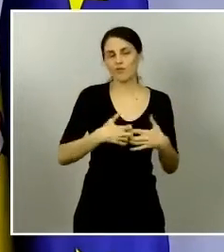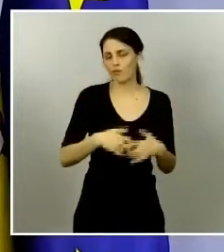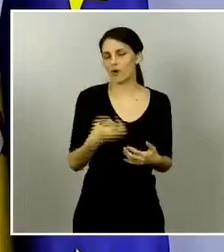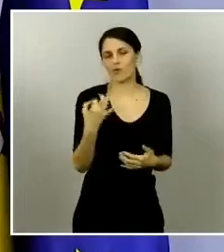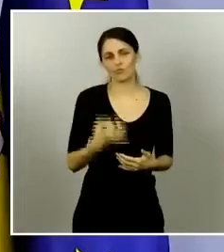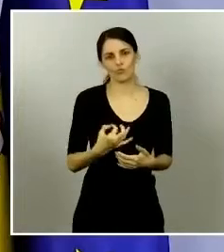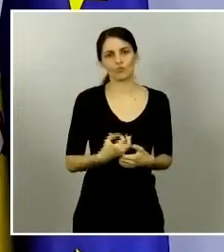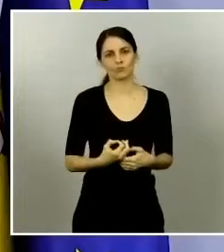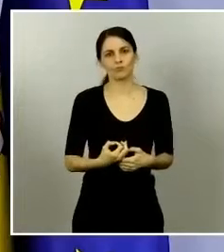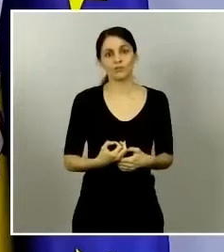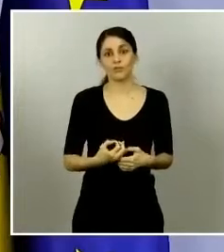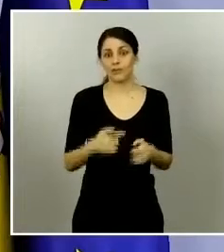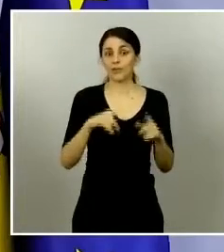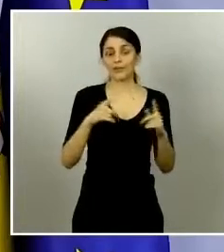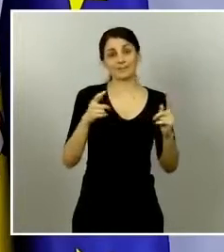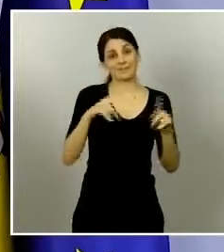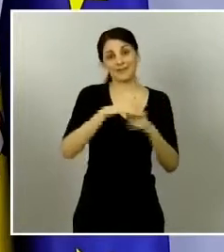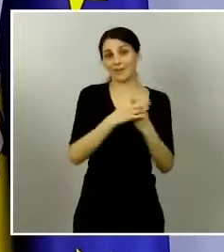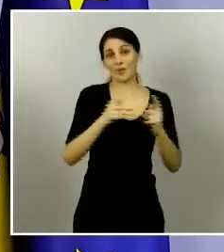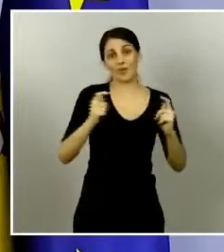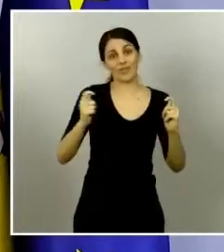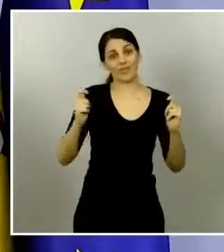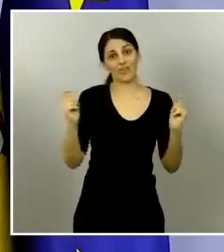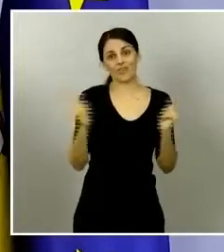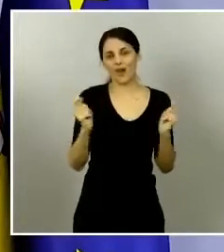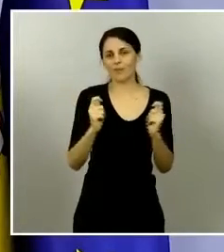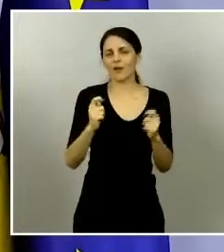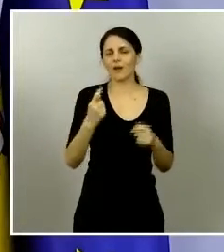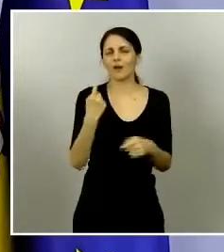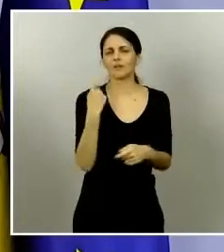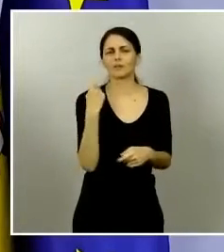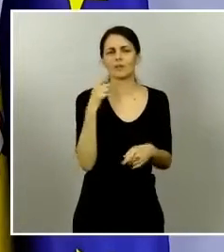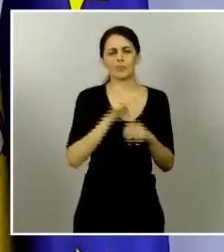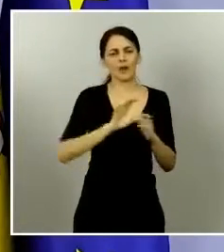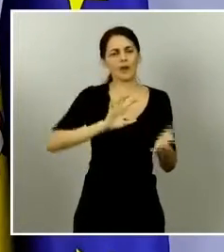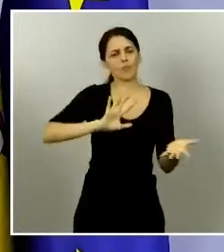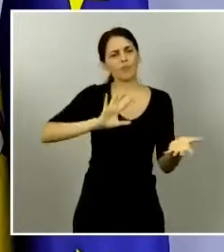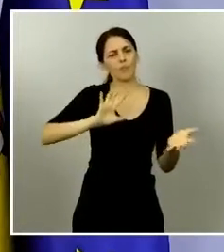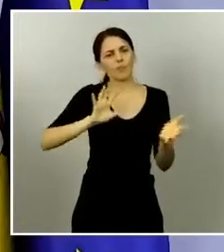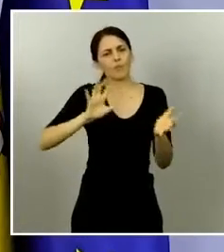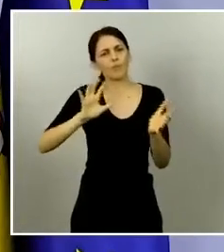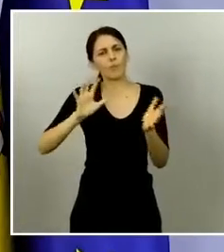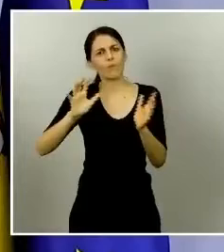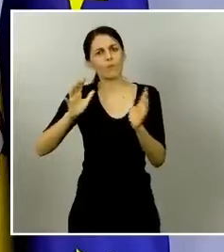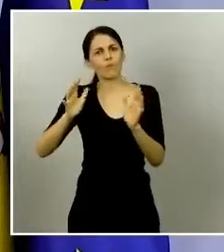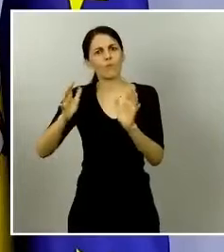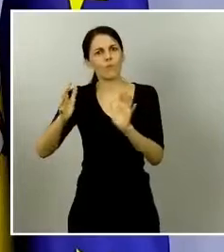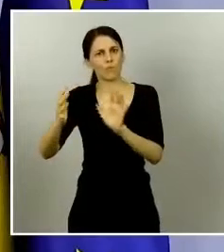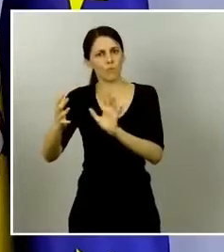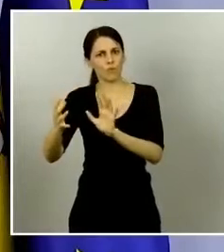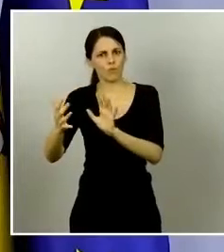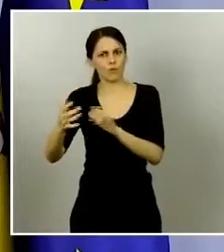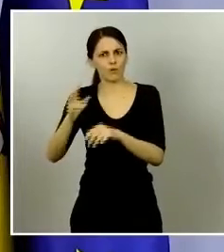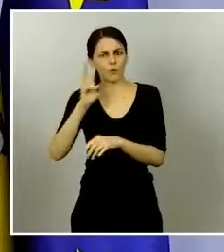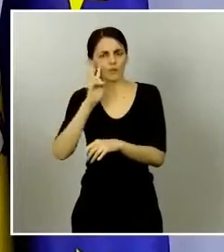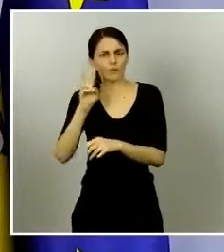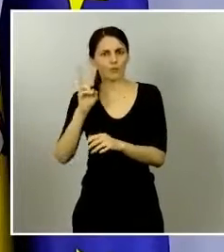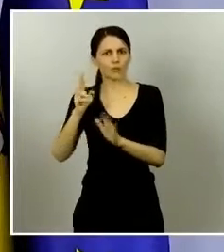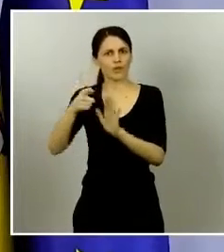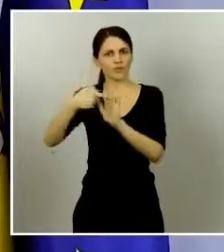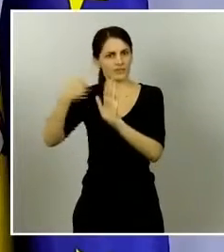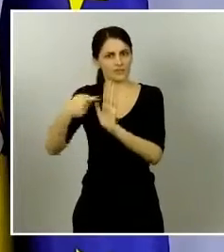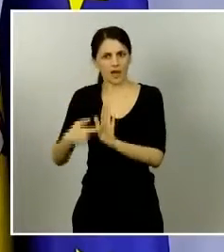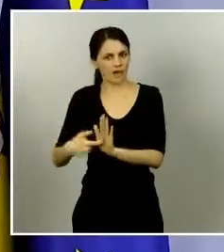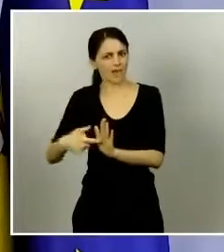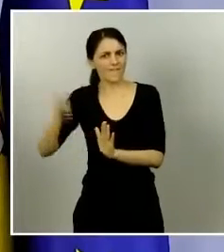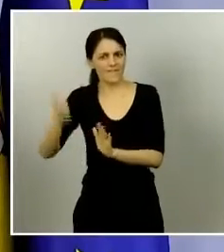estado de alarma ha funcionado. Y además, yo les quiero añadir que el estado de alarma es necesario para la gestión de este proceso de transición a la